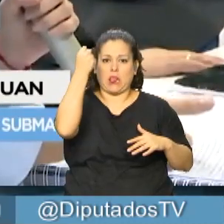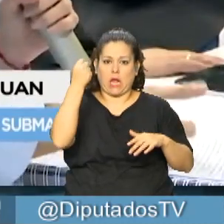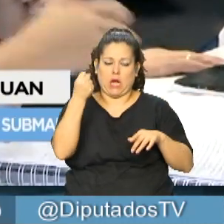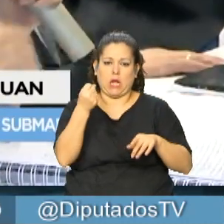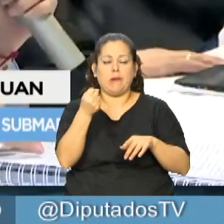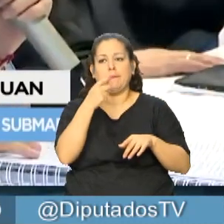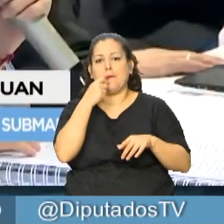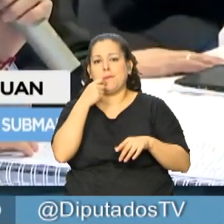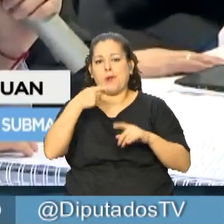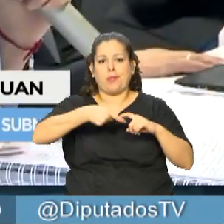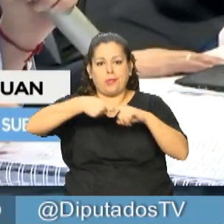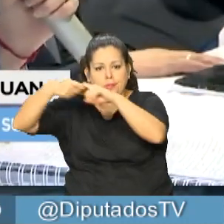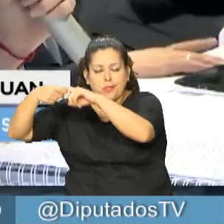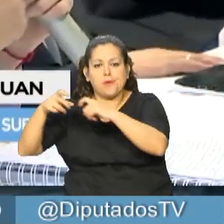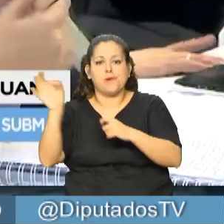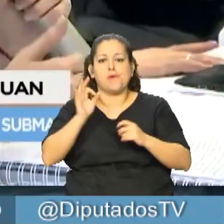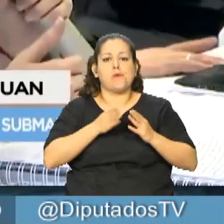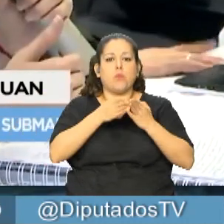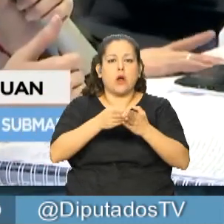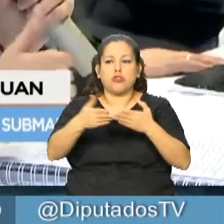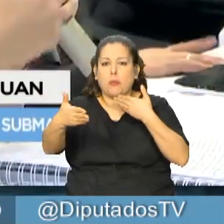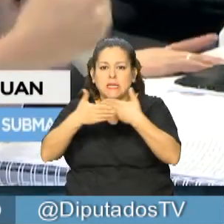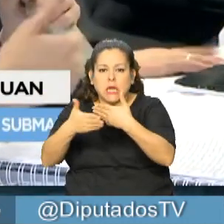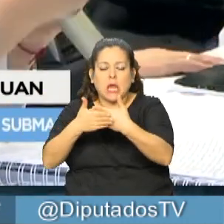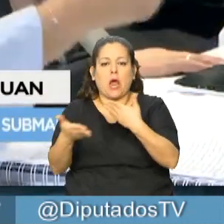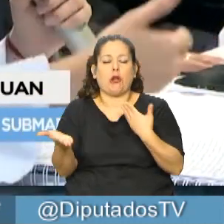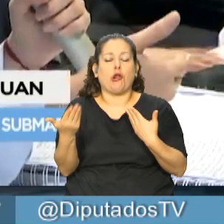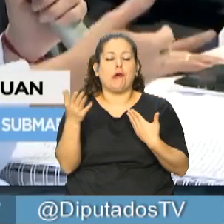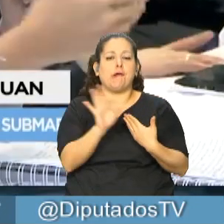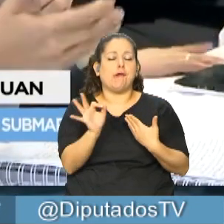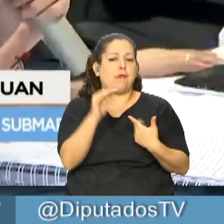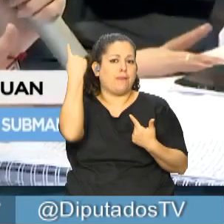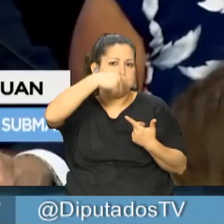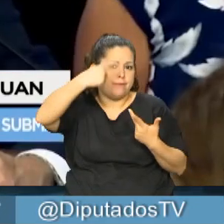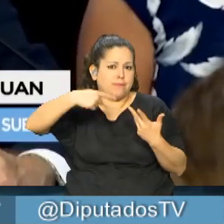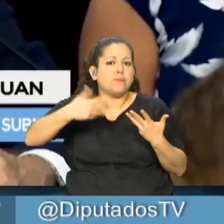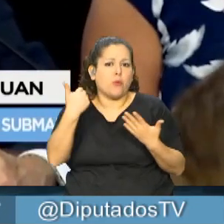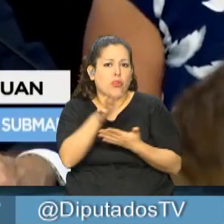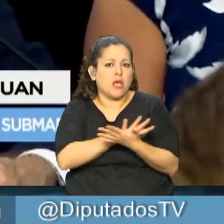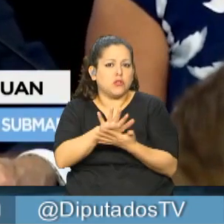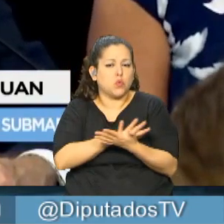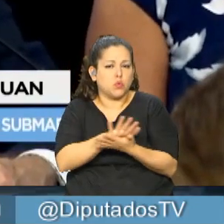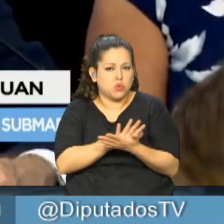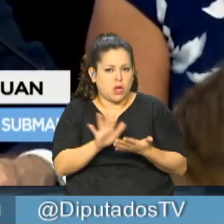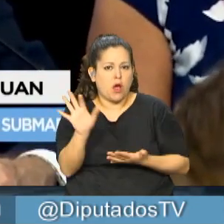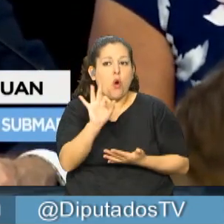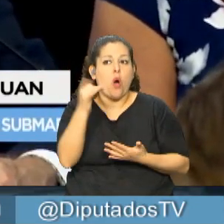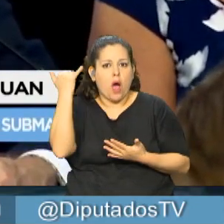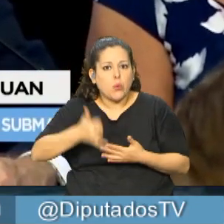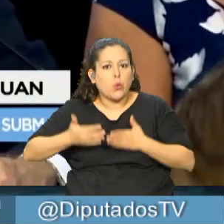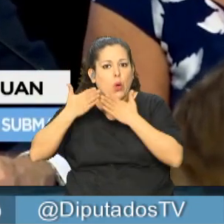por una aeronave o ir a un puerto más cercano, bueno, inclusive había